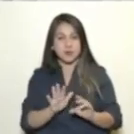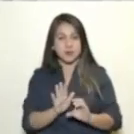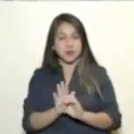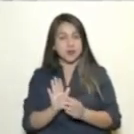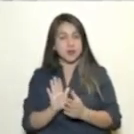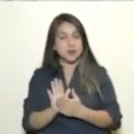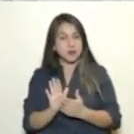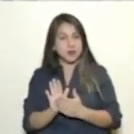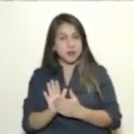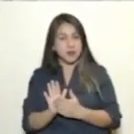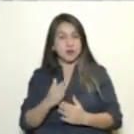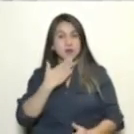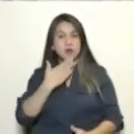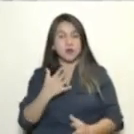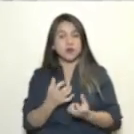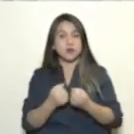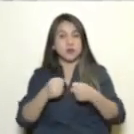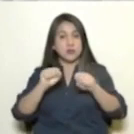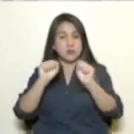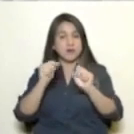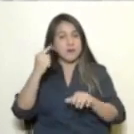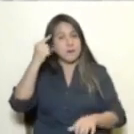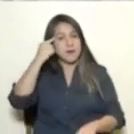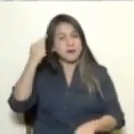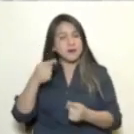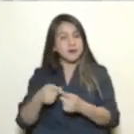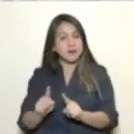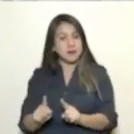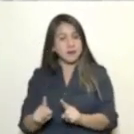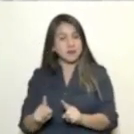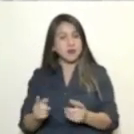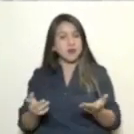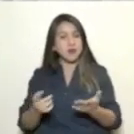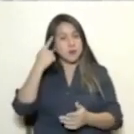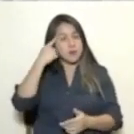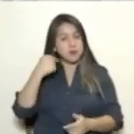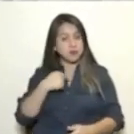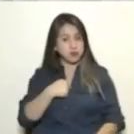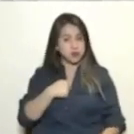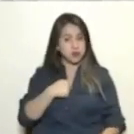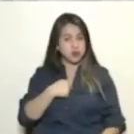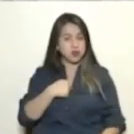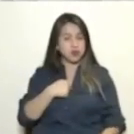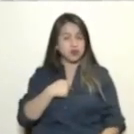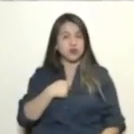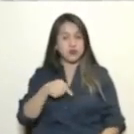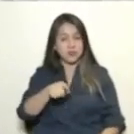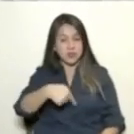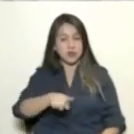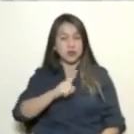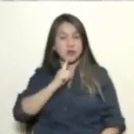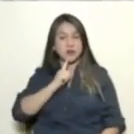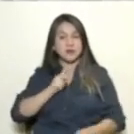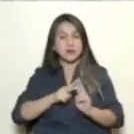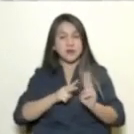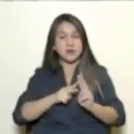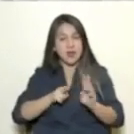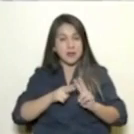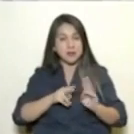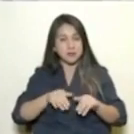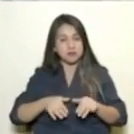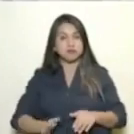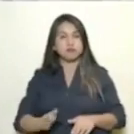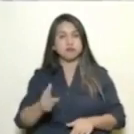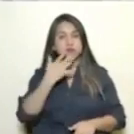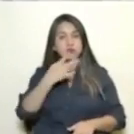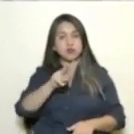Constitución, que cuando triunfen los que piensan distinto como pienso yo, tengan que seguir haciendo lo que hacemos porque